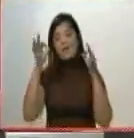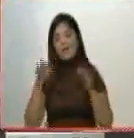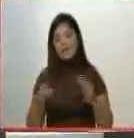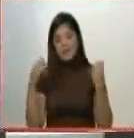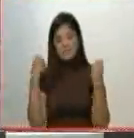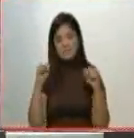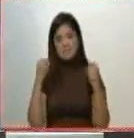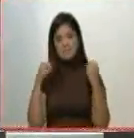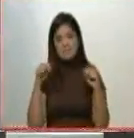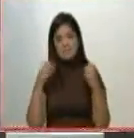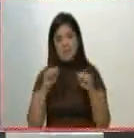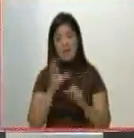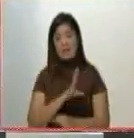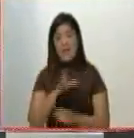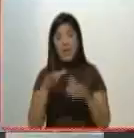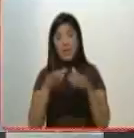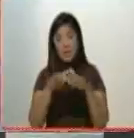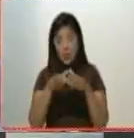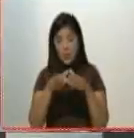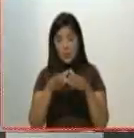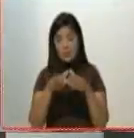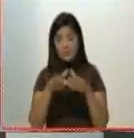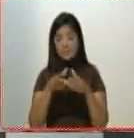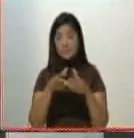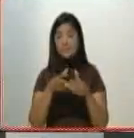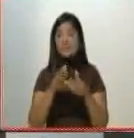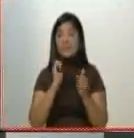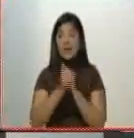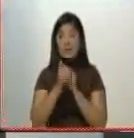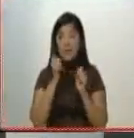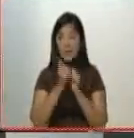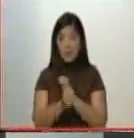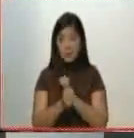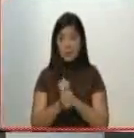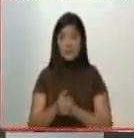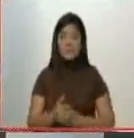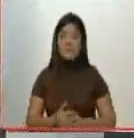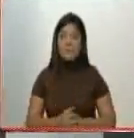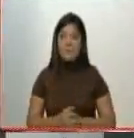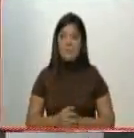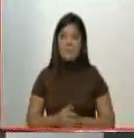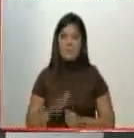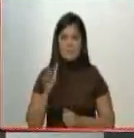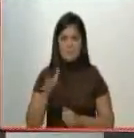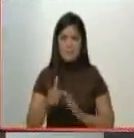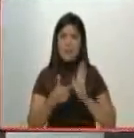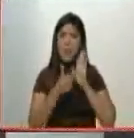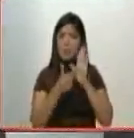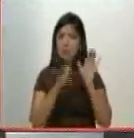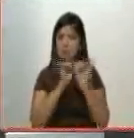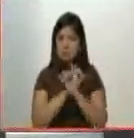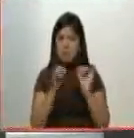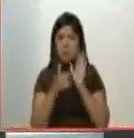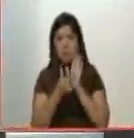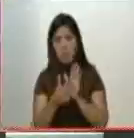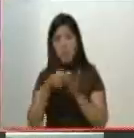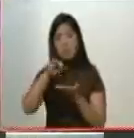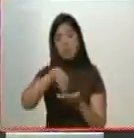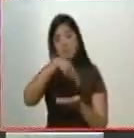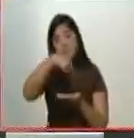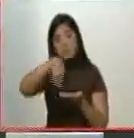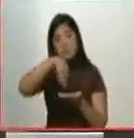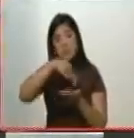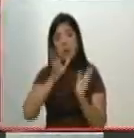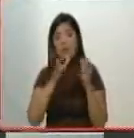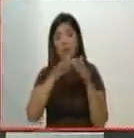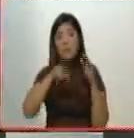entrenamiento de la selección de gimnasia artística, donde se ha hecho una demostración por parte de la selección nacional,